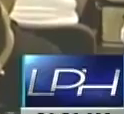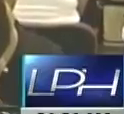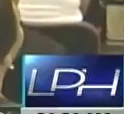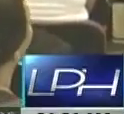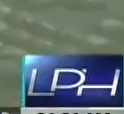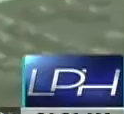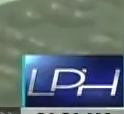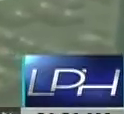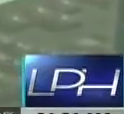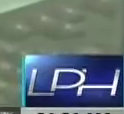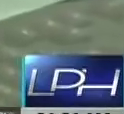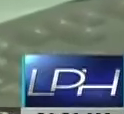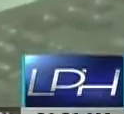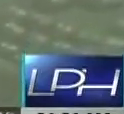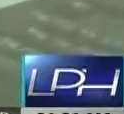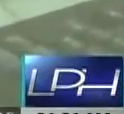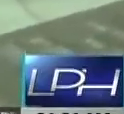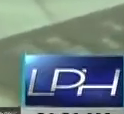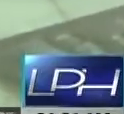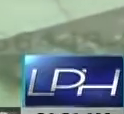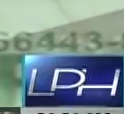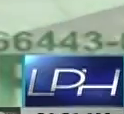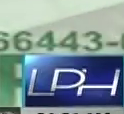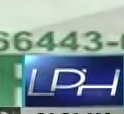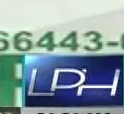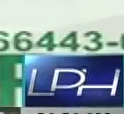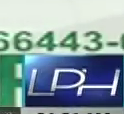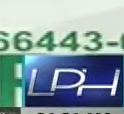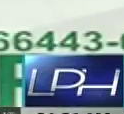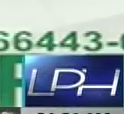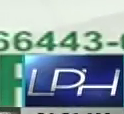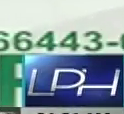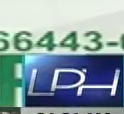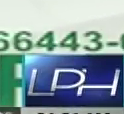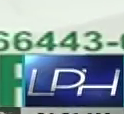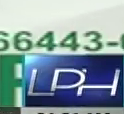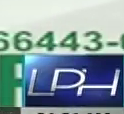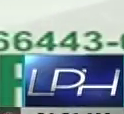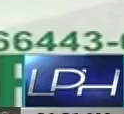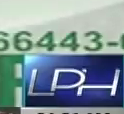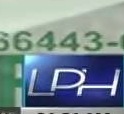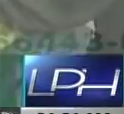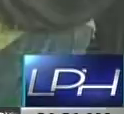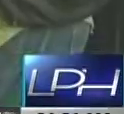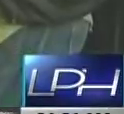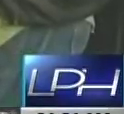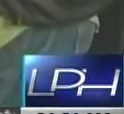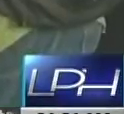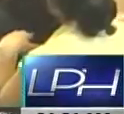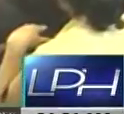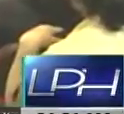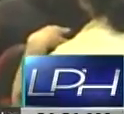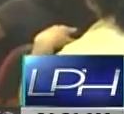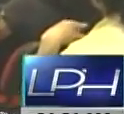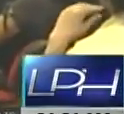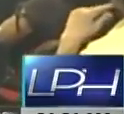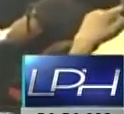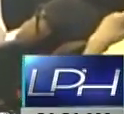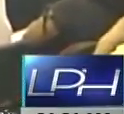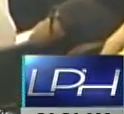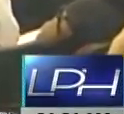ataque cibernético preparado intencionalmente por el consorcio Credicard. Un total de 207 mil puntos